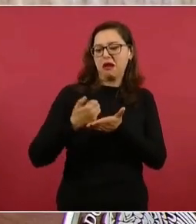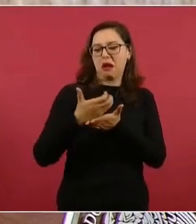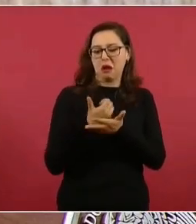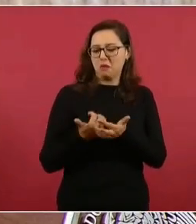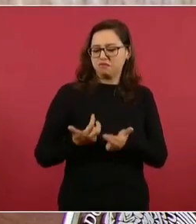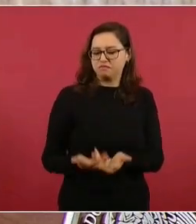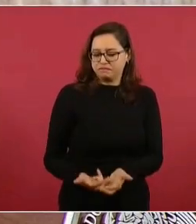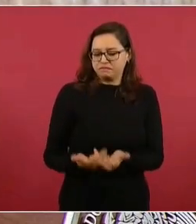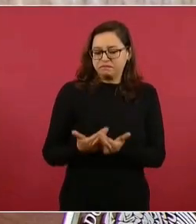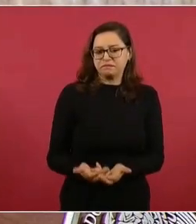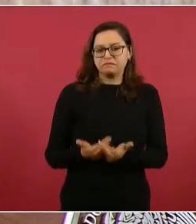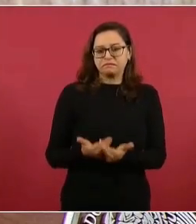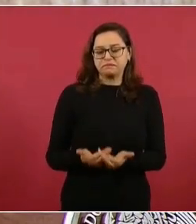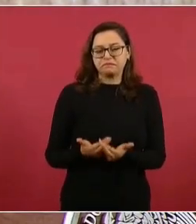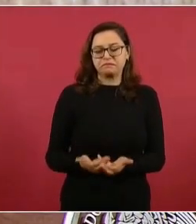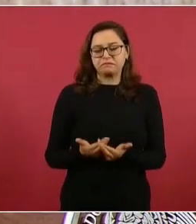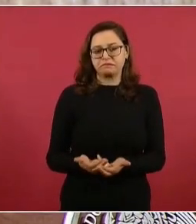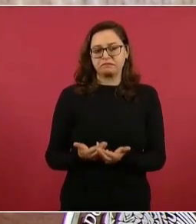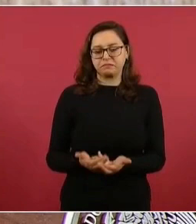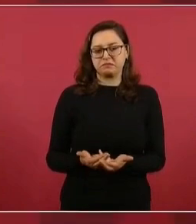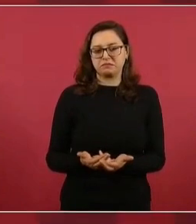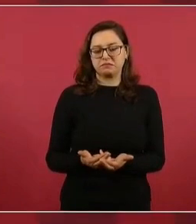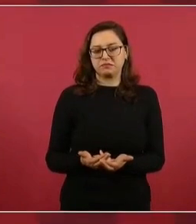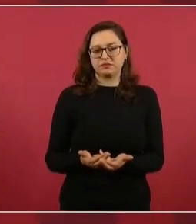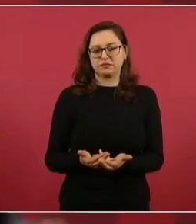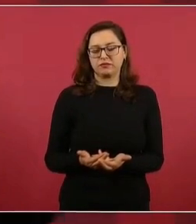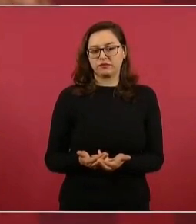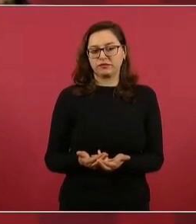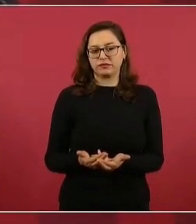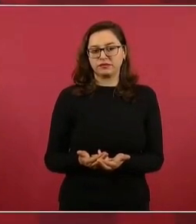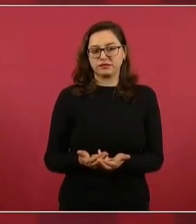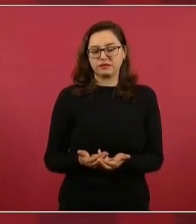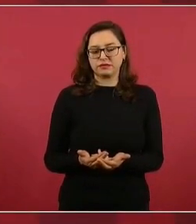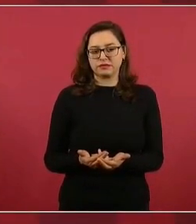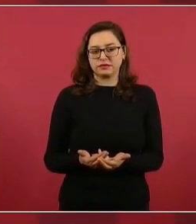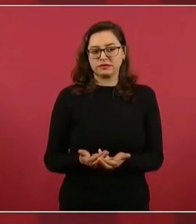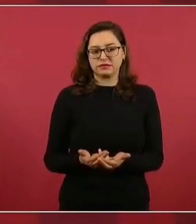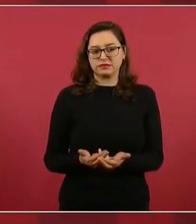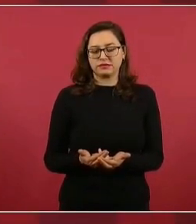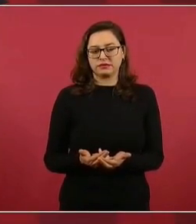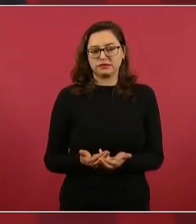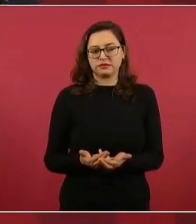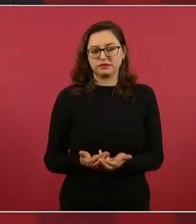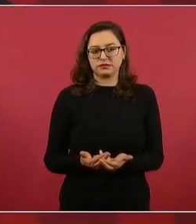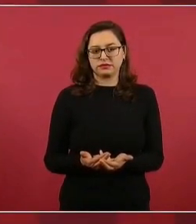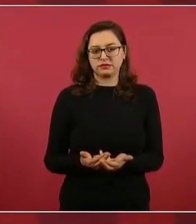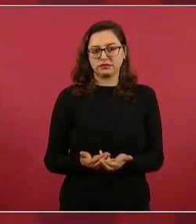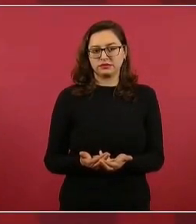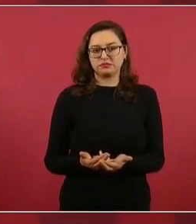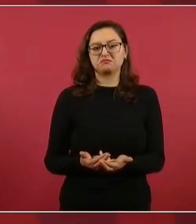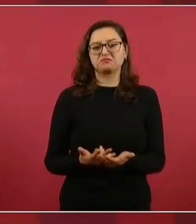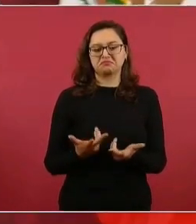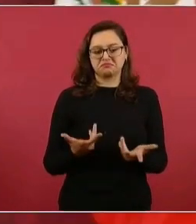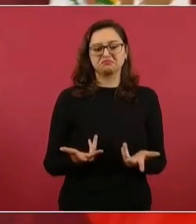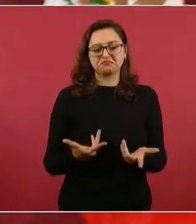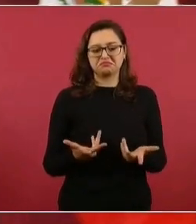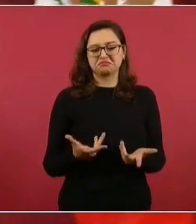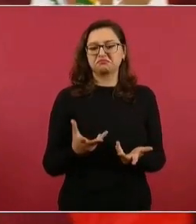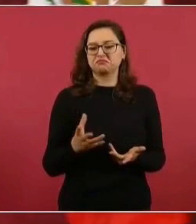¿sí? En el caso de la gasolina es que podemos